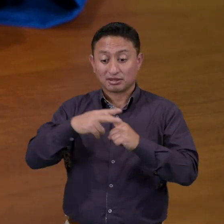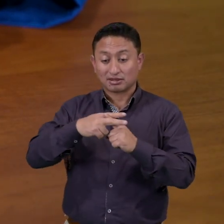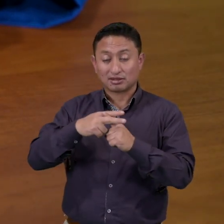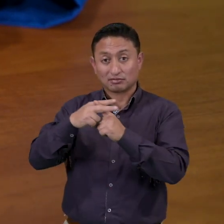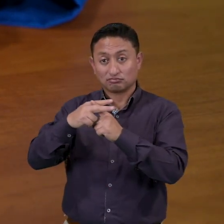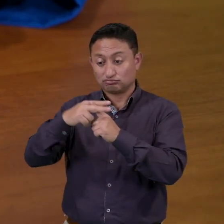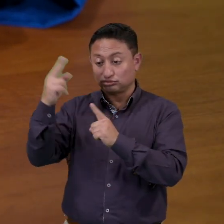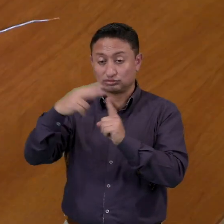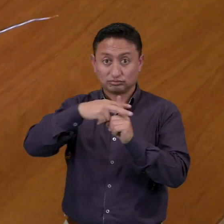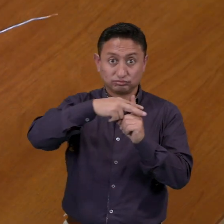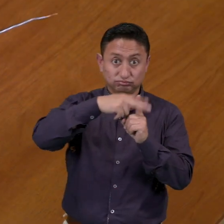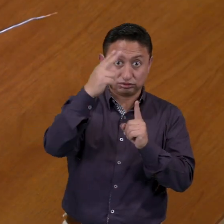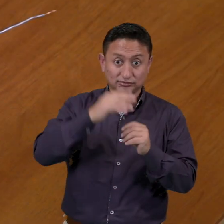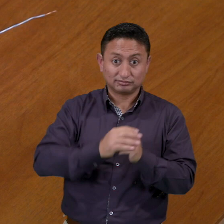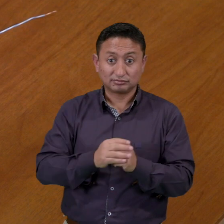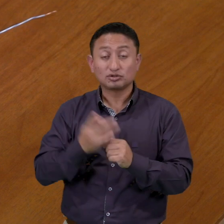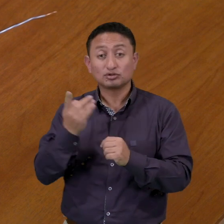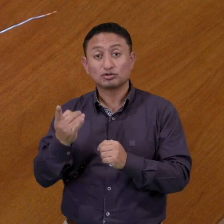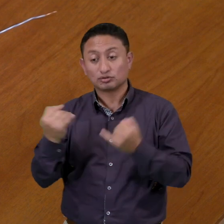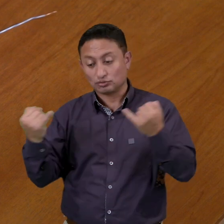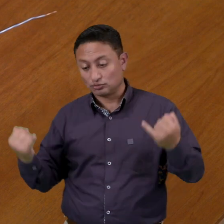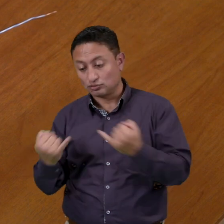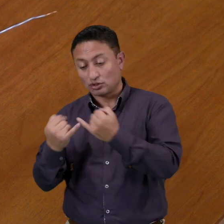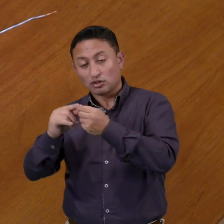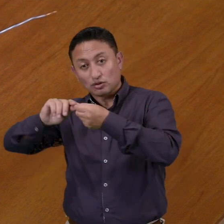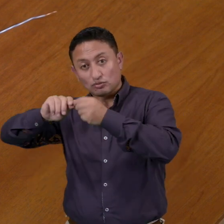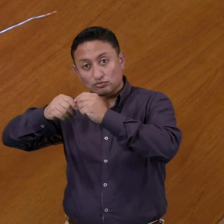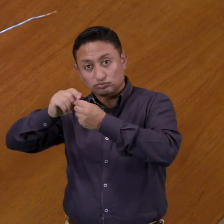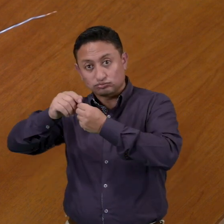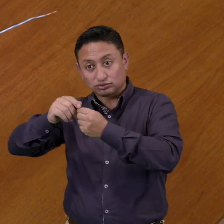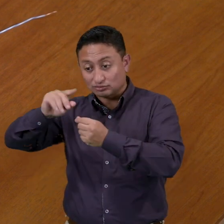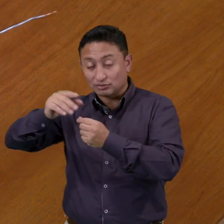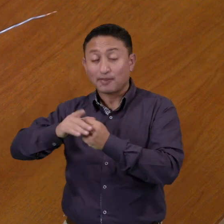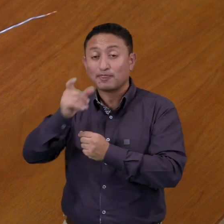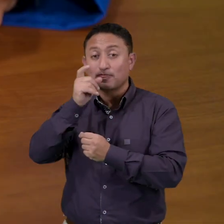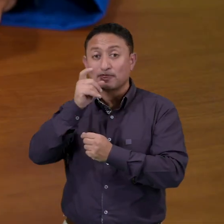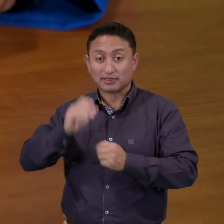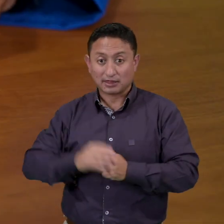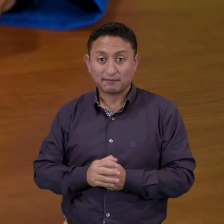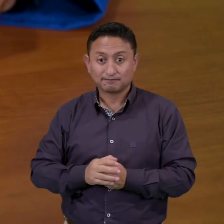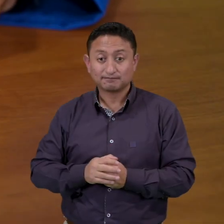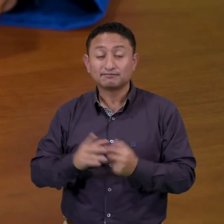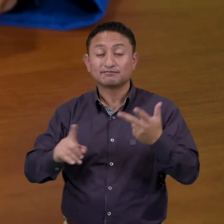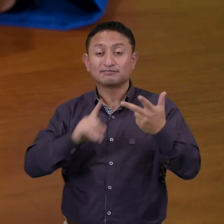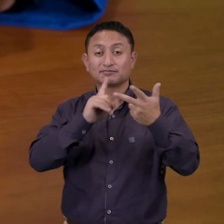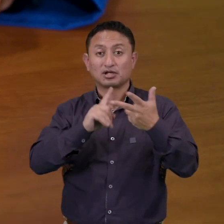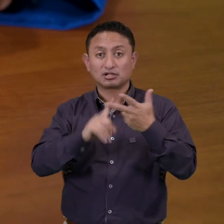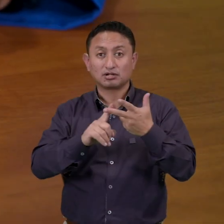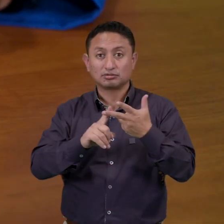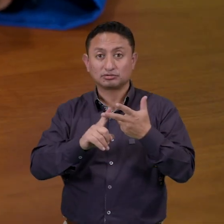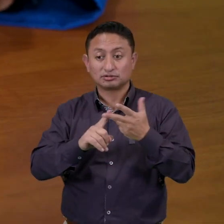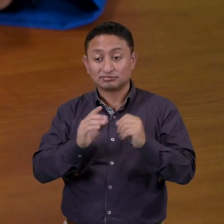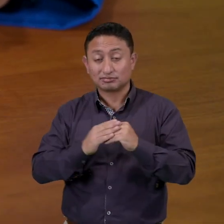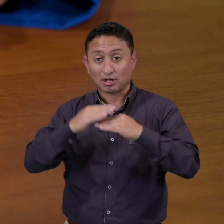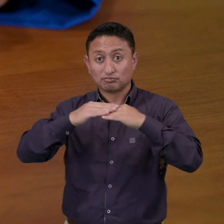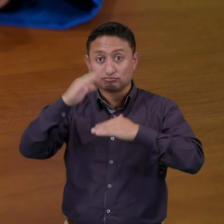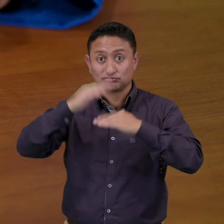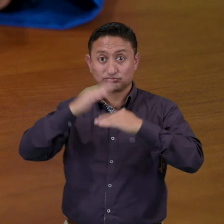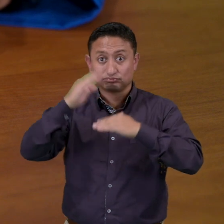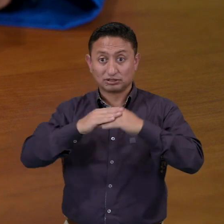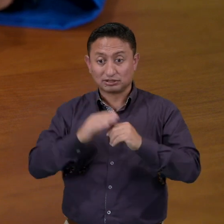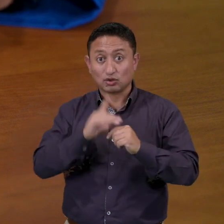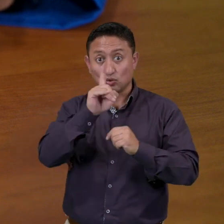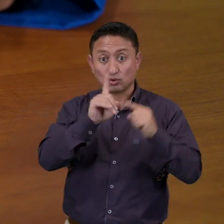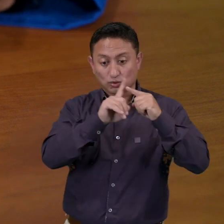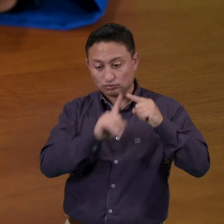los cables. Luego, unan el cobre de los cables con los polos de la batería. Tercer paso, dirijan uno de los cables